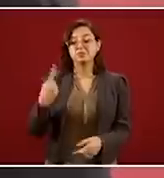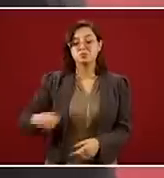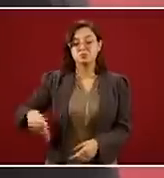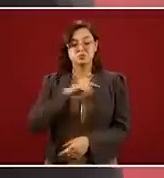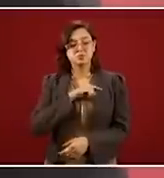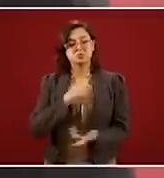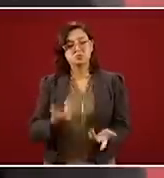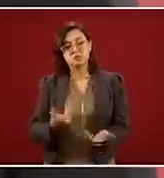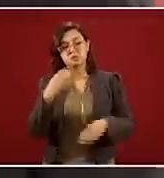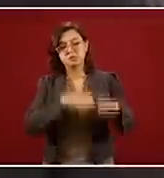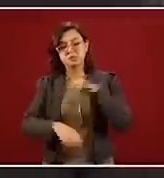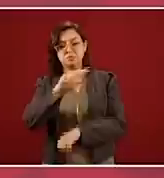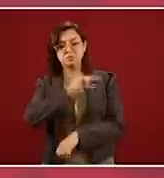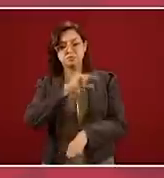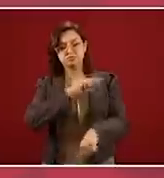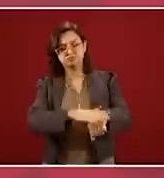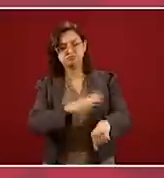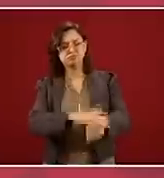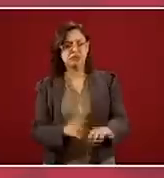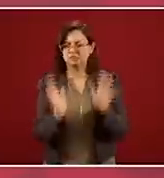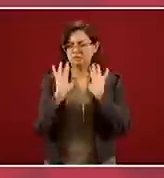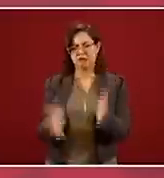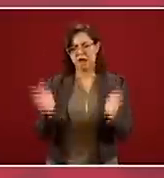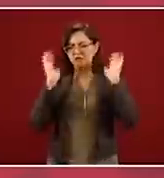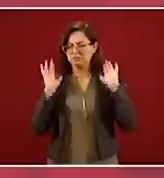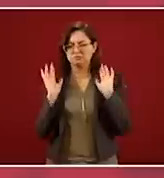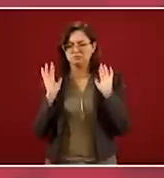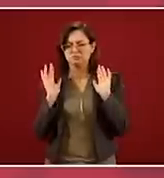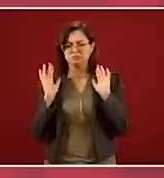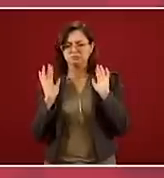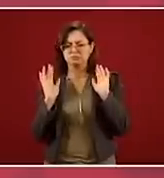privado? Vamos a quedarnos como estamos.